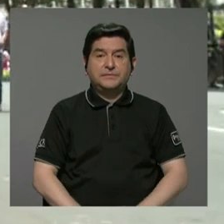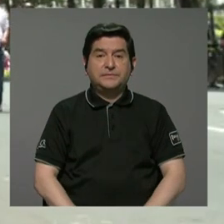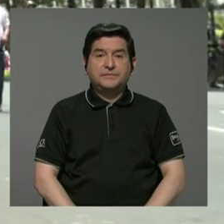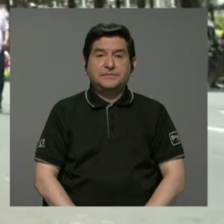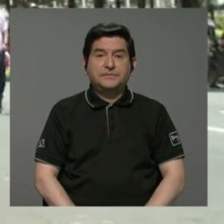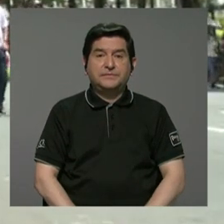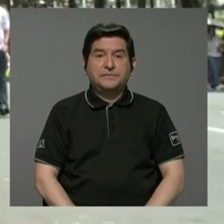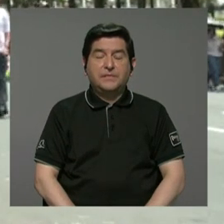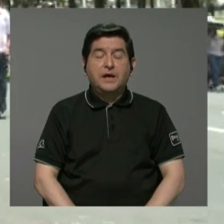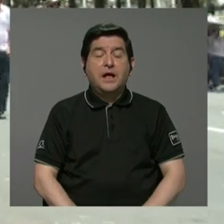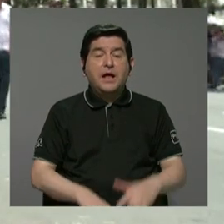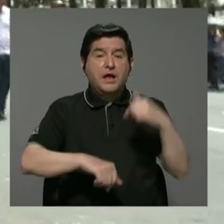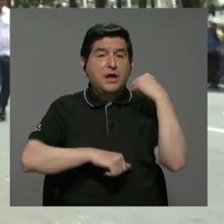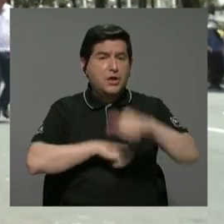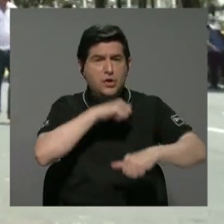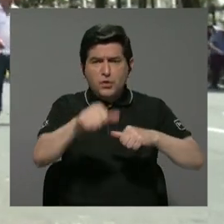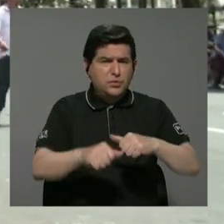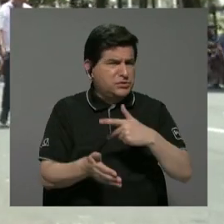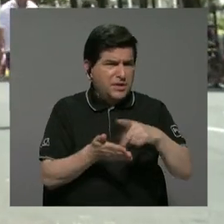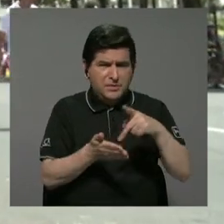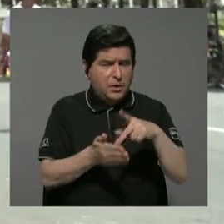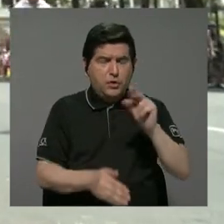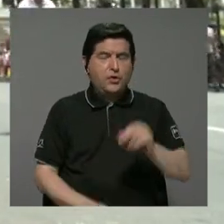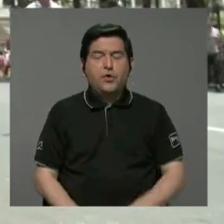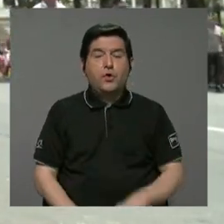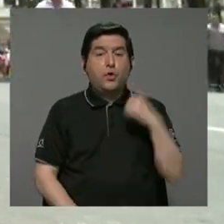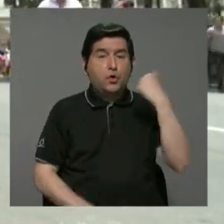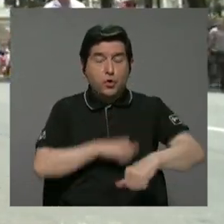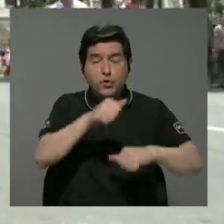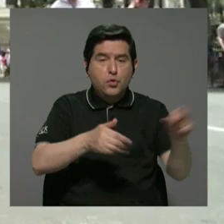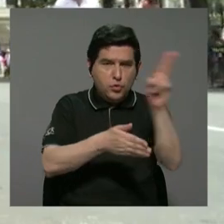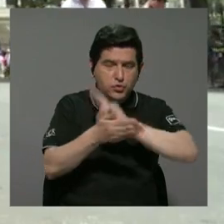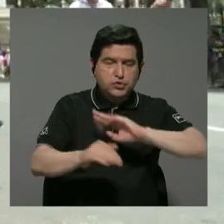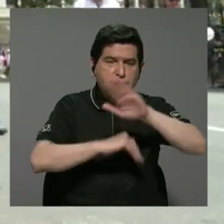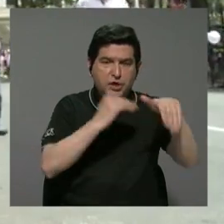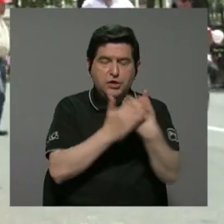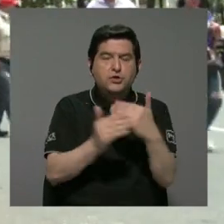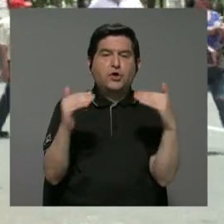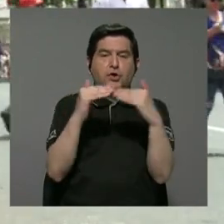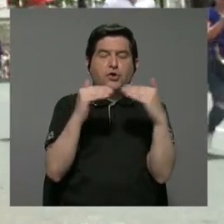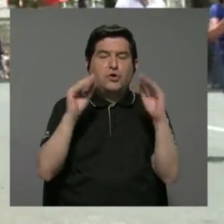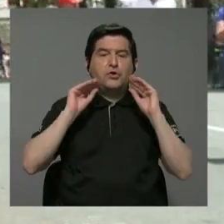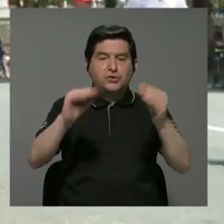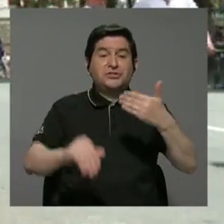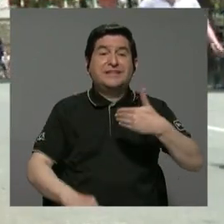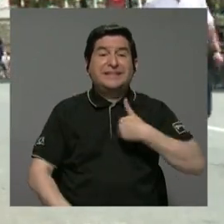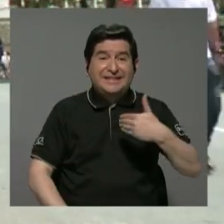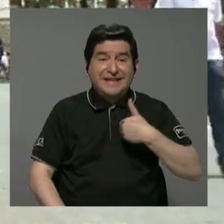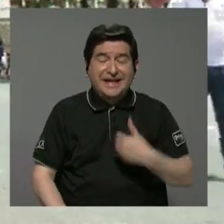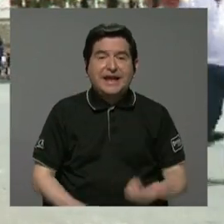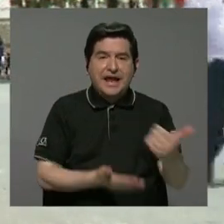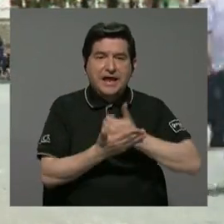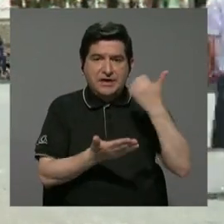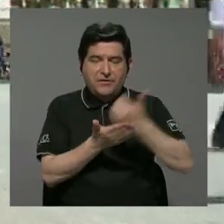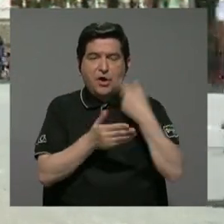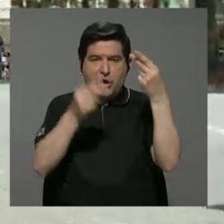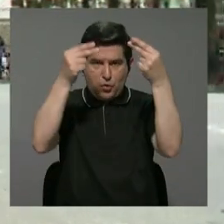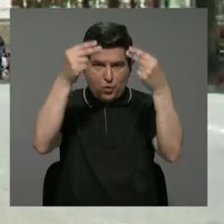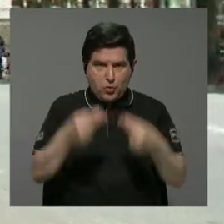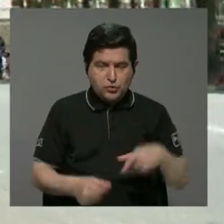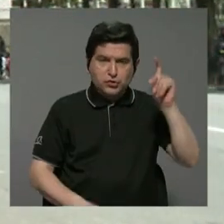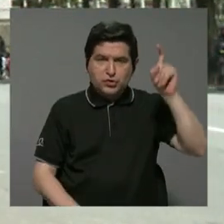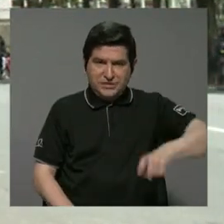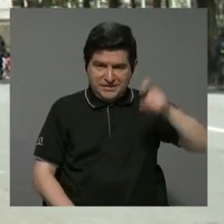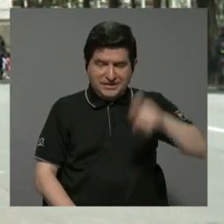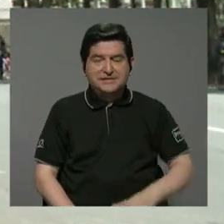Es una lucha por salarios, es una lucha para que las universidades y todos los otros niveles educativos cuenten con los recursos presupuestarios que deben